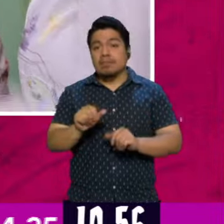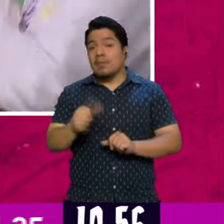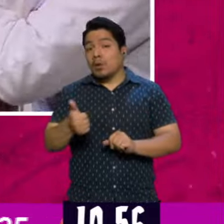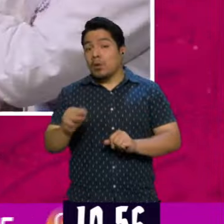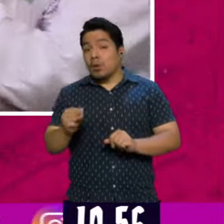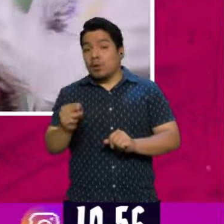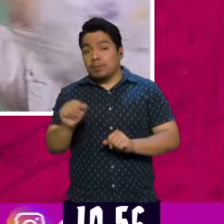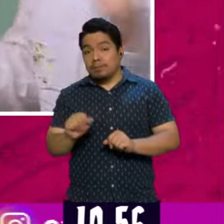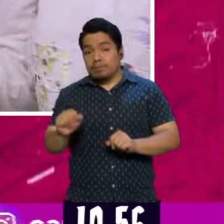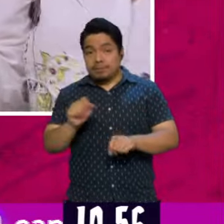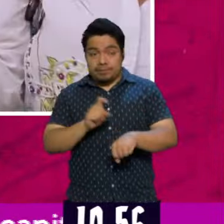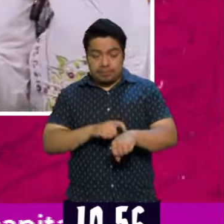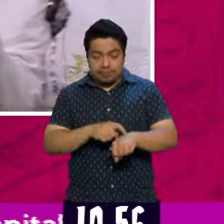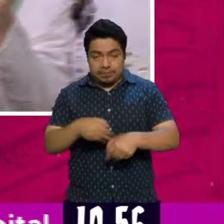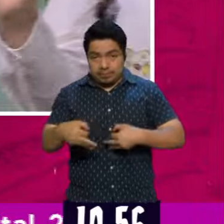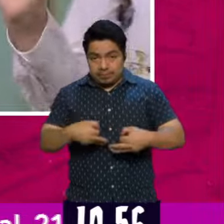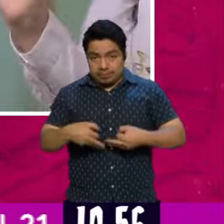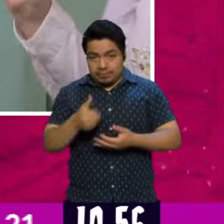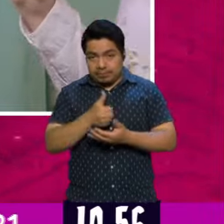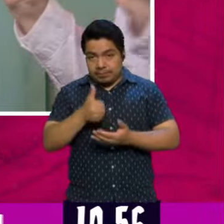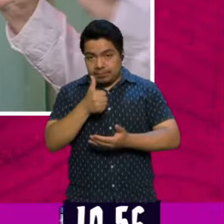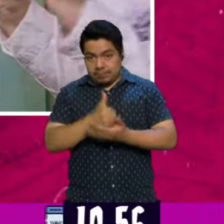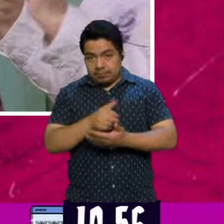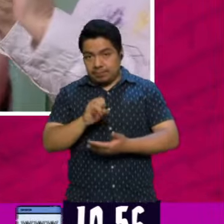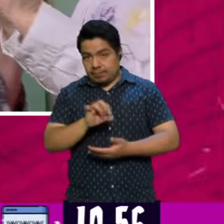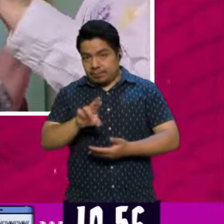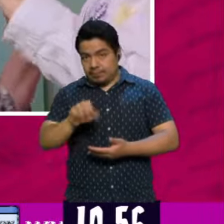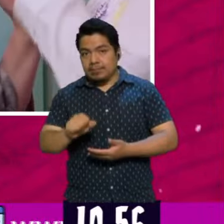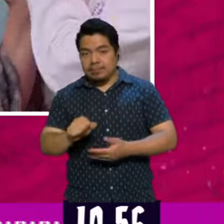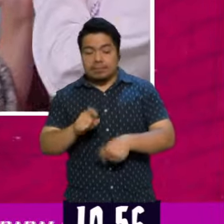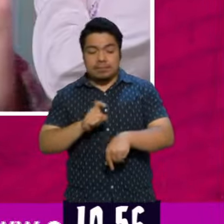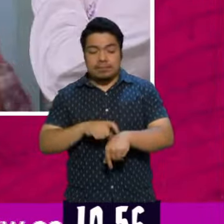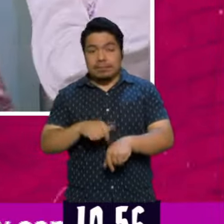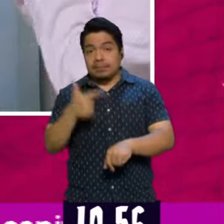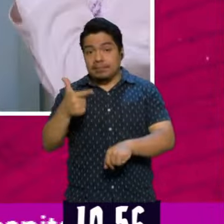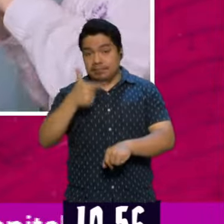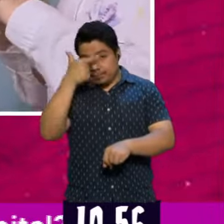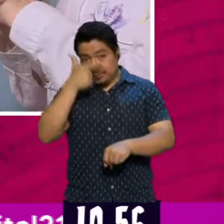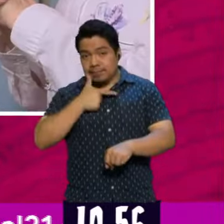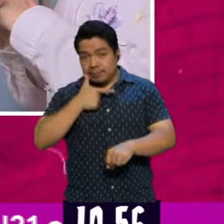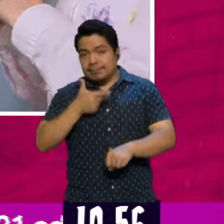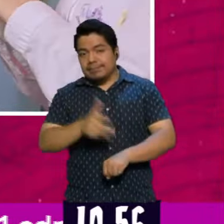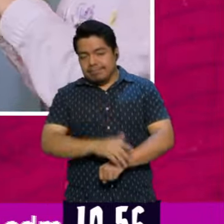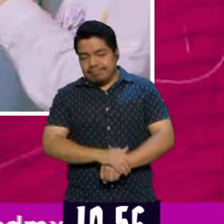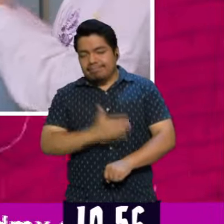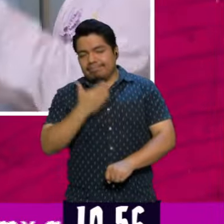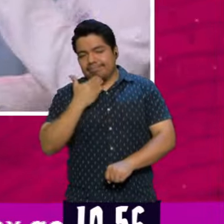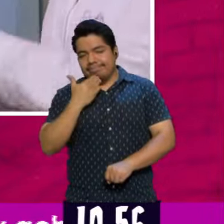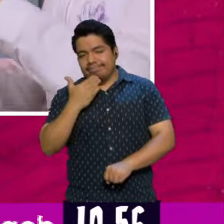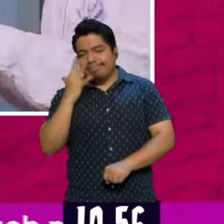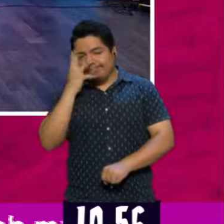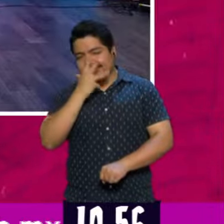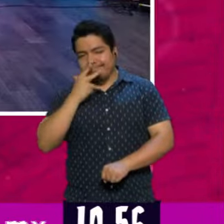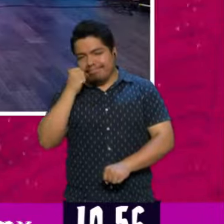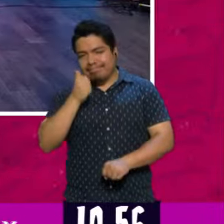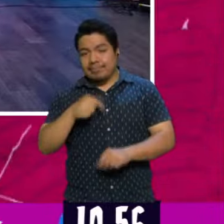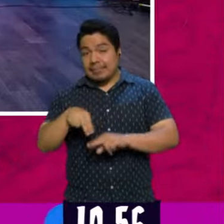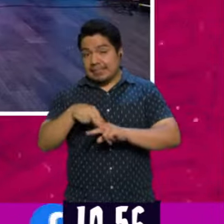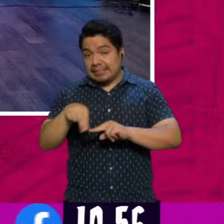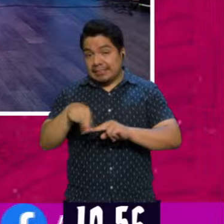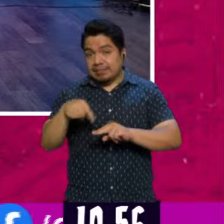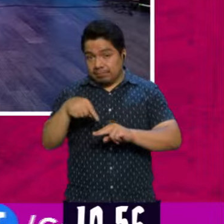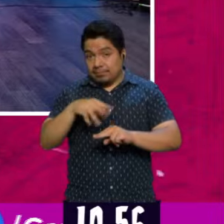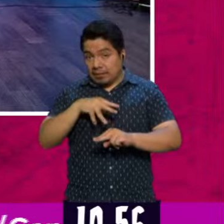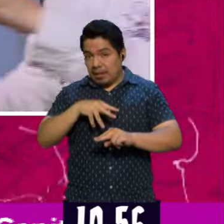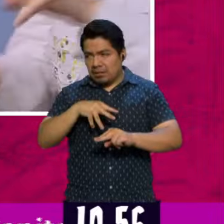sábado, en el Teatro de la Ciudad, a las 19 horas. Esperanza Iris. ¡Oh, qué bonito. Ya hay que apartar boletos. ¿Quedan boletos?